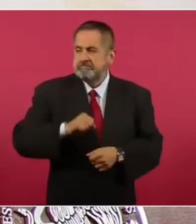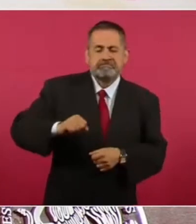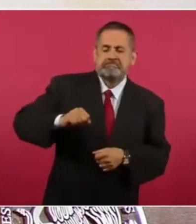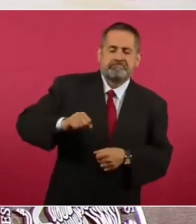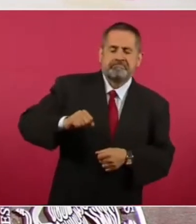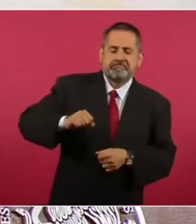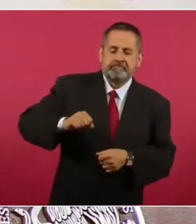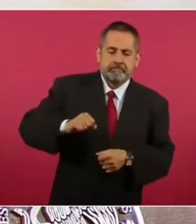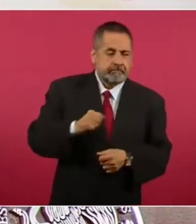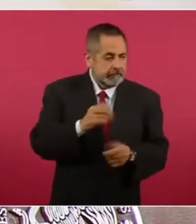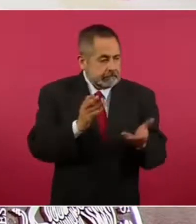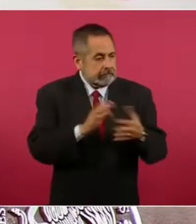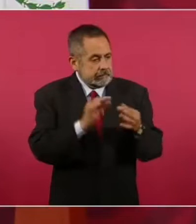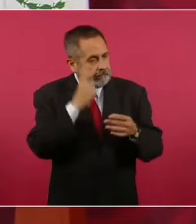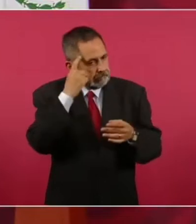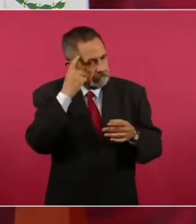tratar de convencer